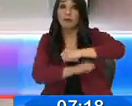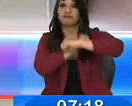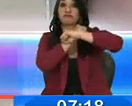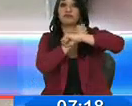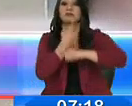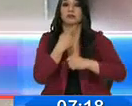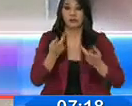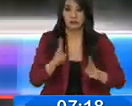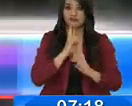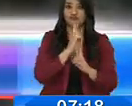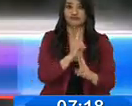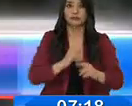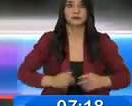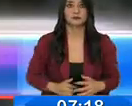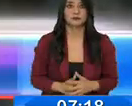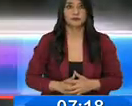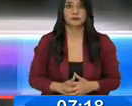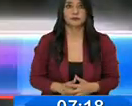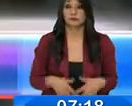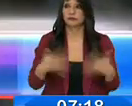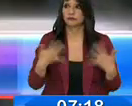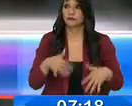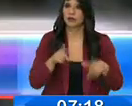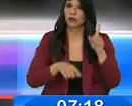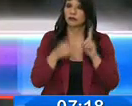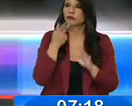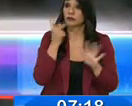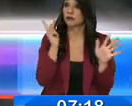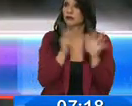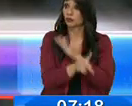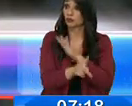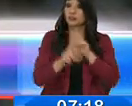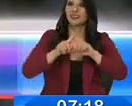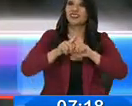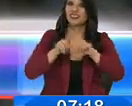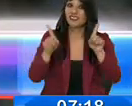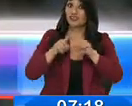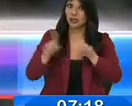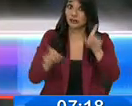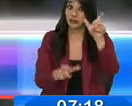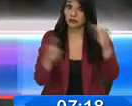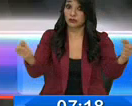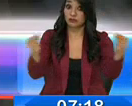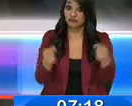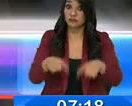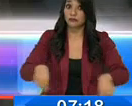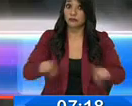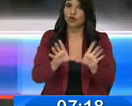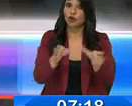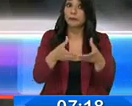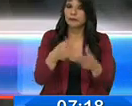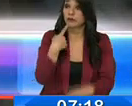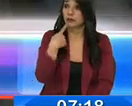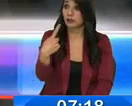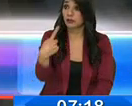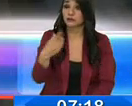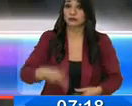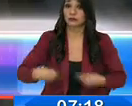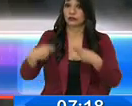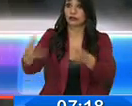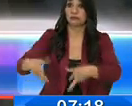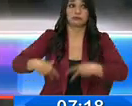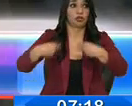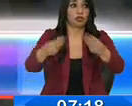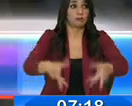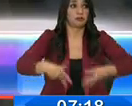también respondieron. Aquí hay graves denuncias de distintos actores que han venido a esta comisión que hablan del abastecimiento